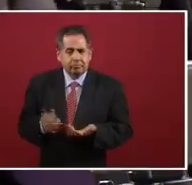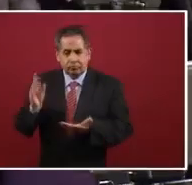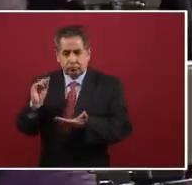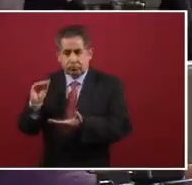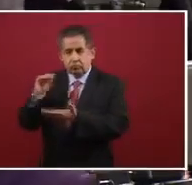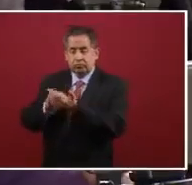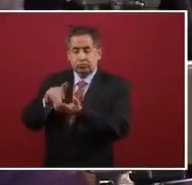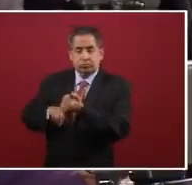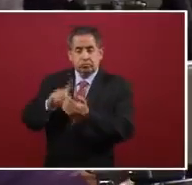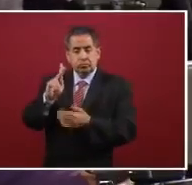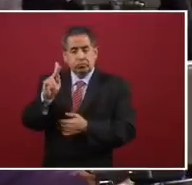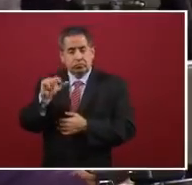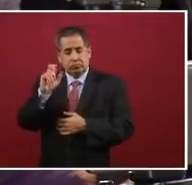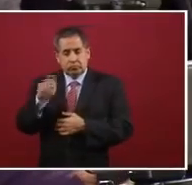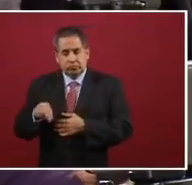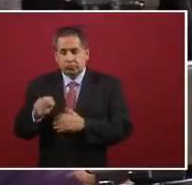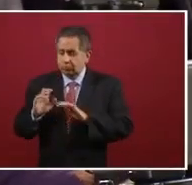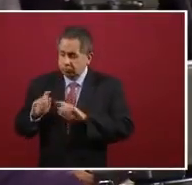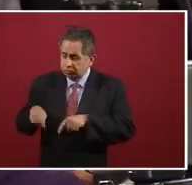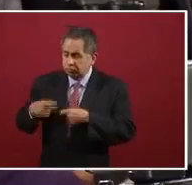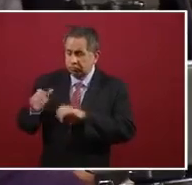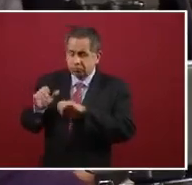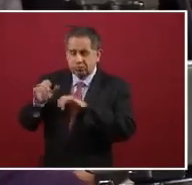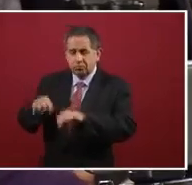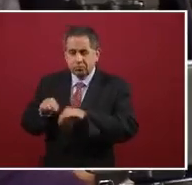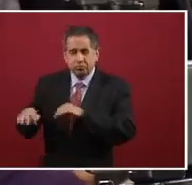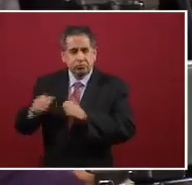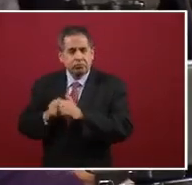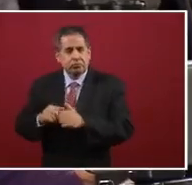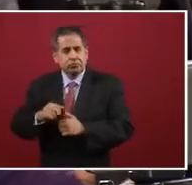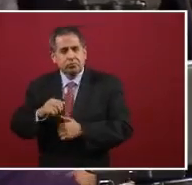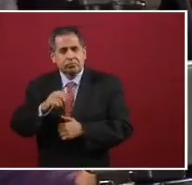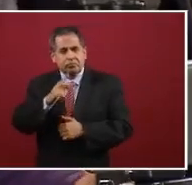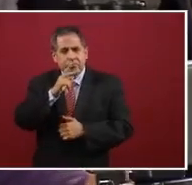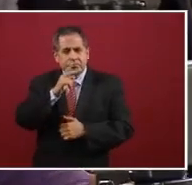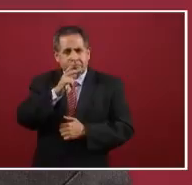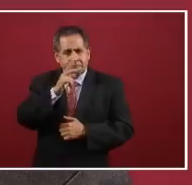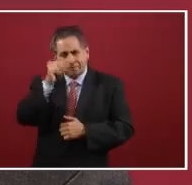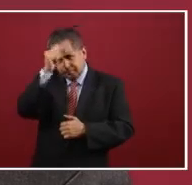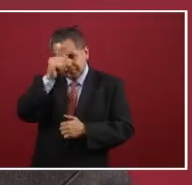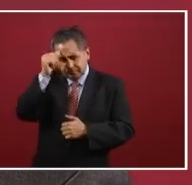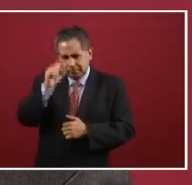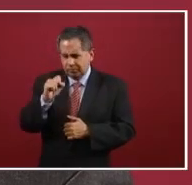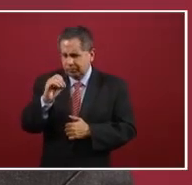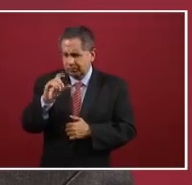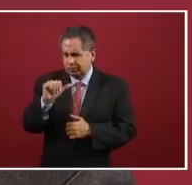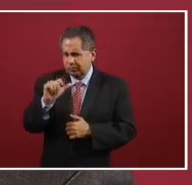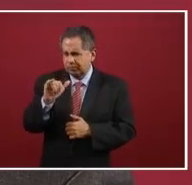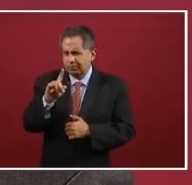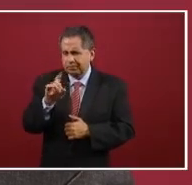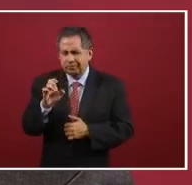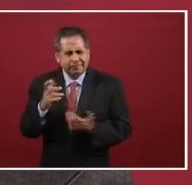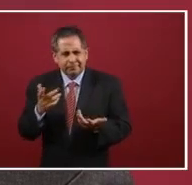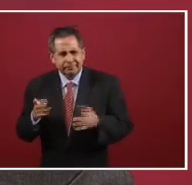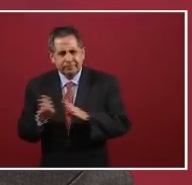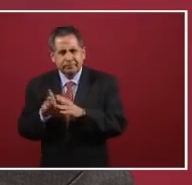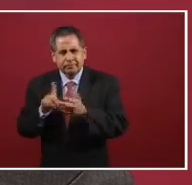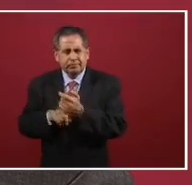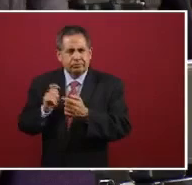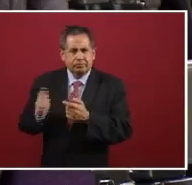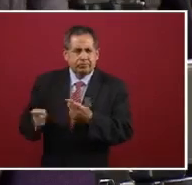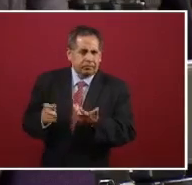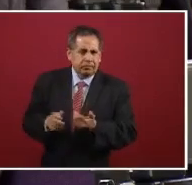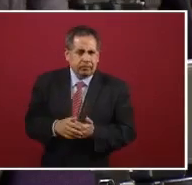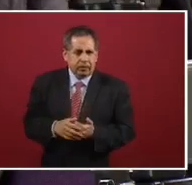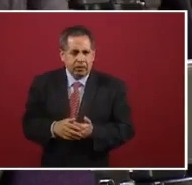implementaron allí un plan de empleo con el padre Solalinde, si lo puede explicar y también